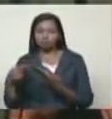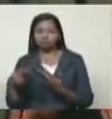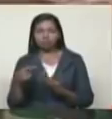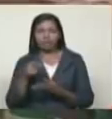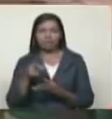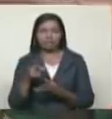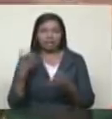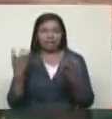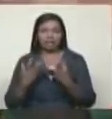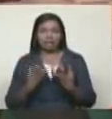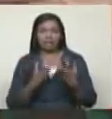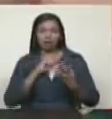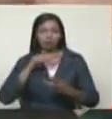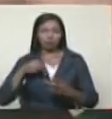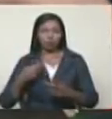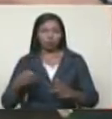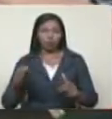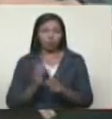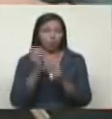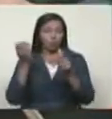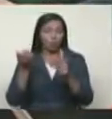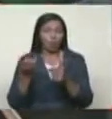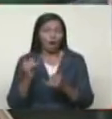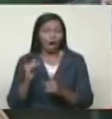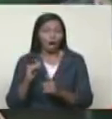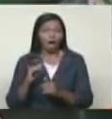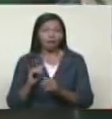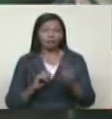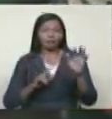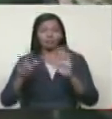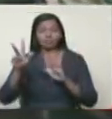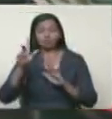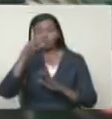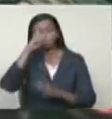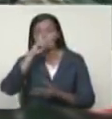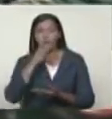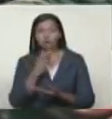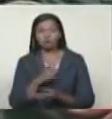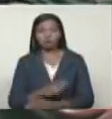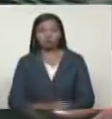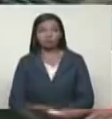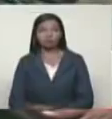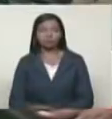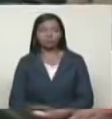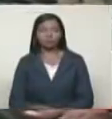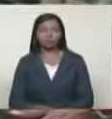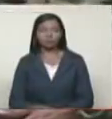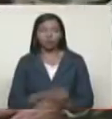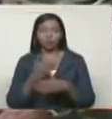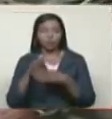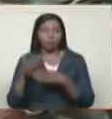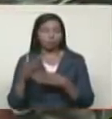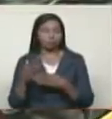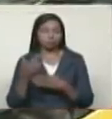periodo de guerra en el que nos encontramos, de casi 18 años, a pesar de no haber